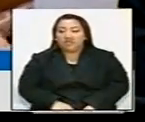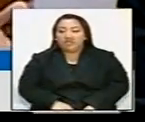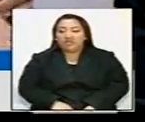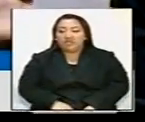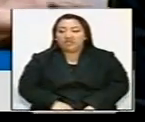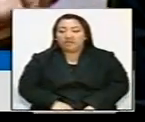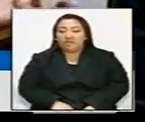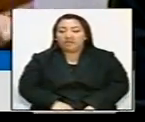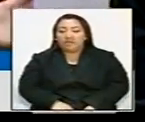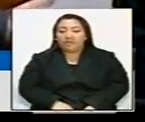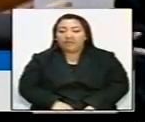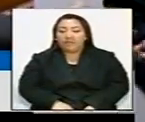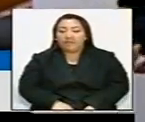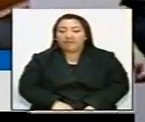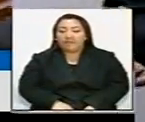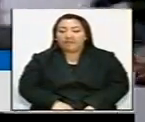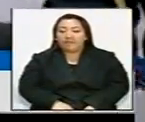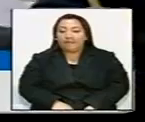evento y quisiera